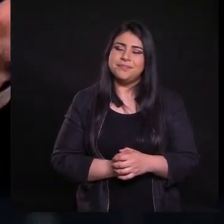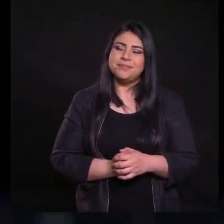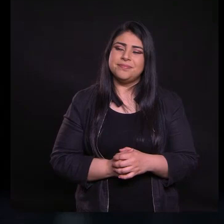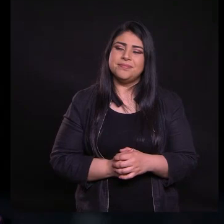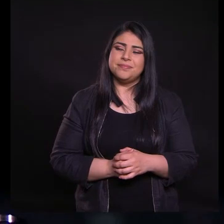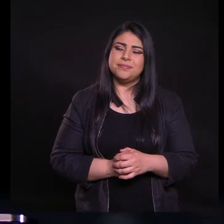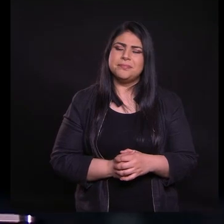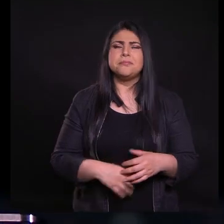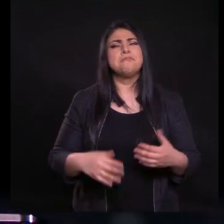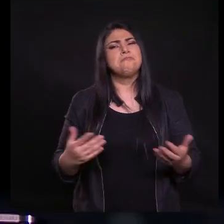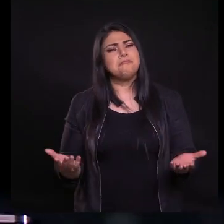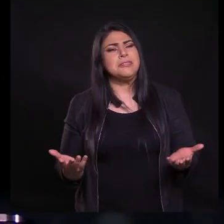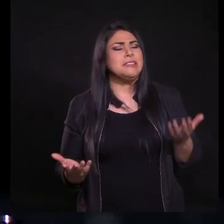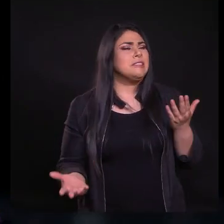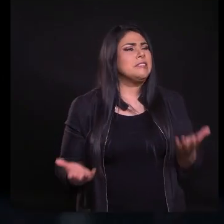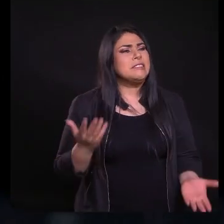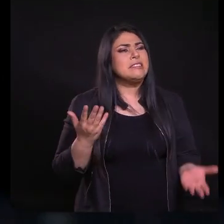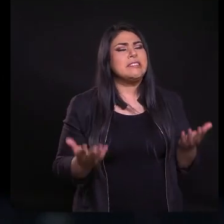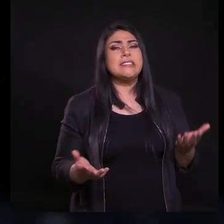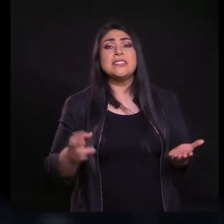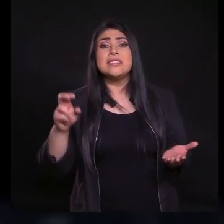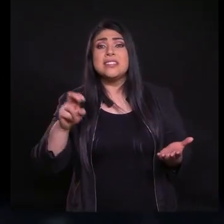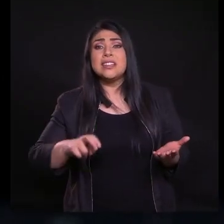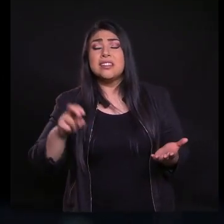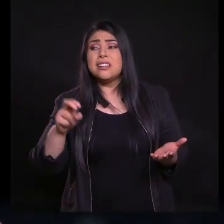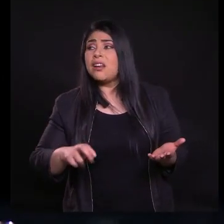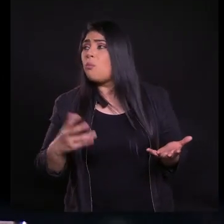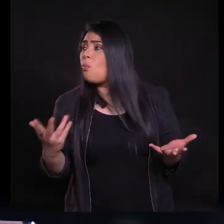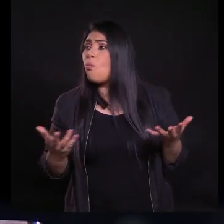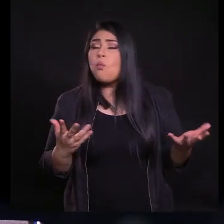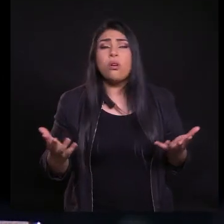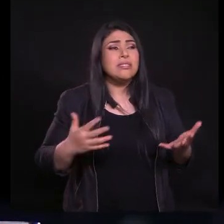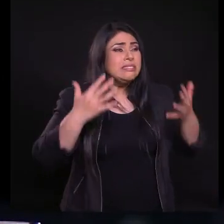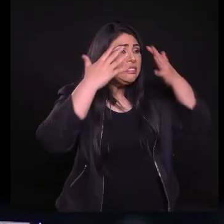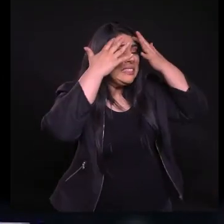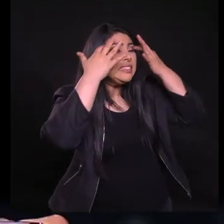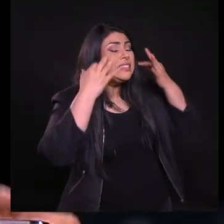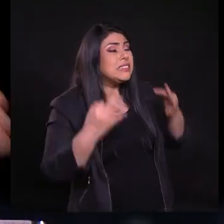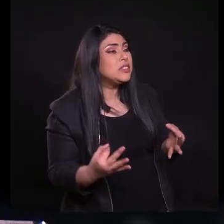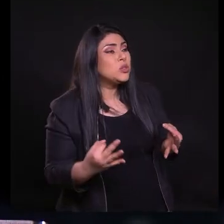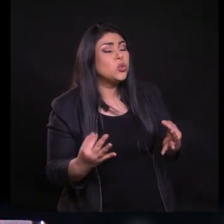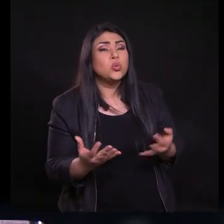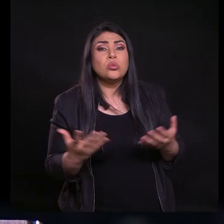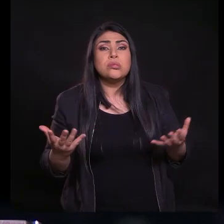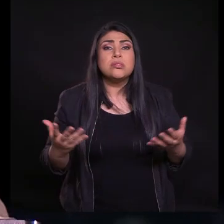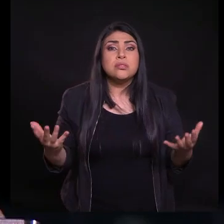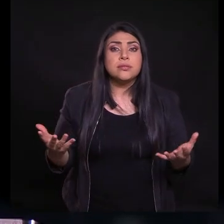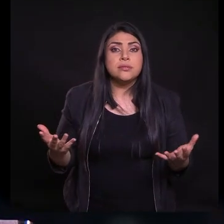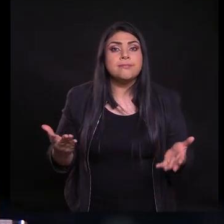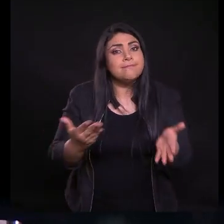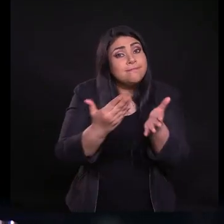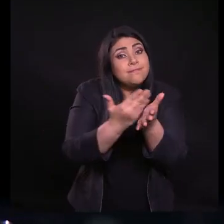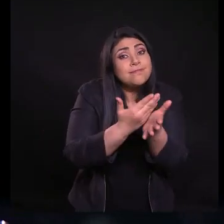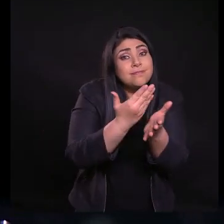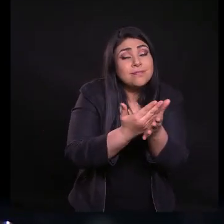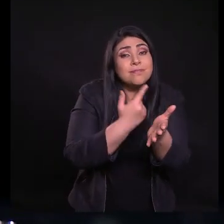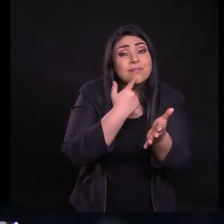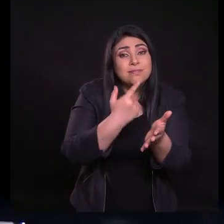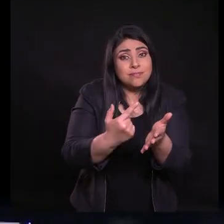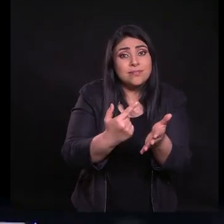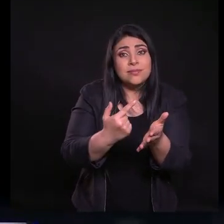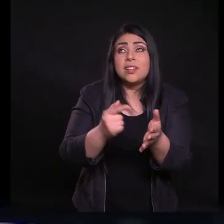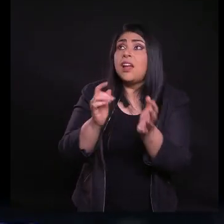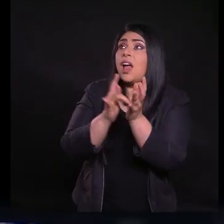qué pasa si necesitamos tomar alguna decisión sabes dice la palabra que jesús es nuestra